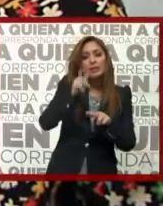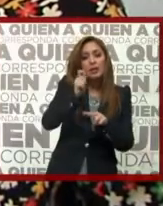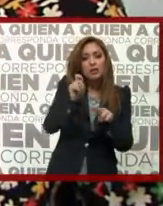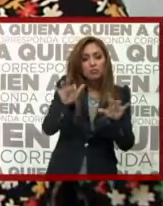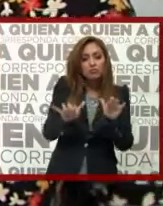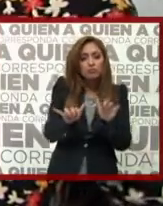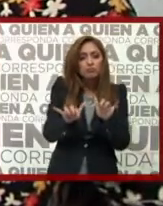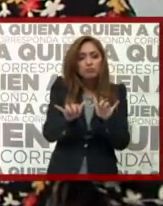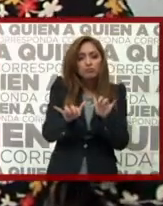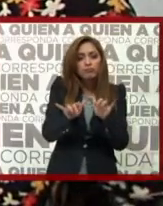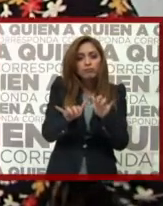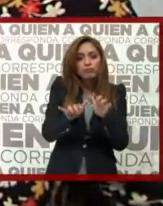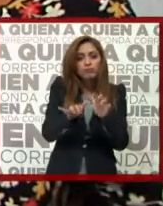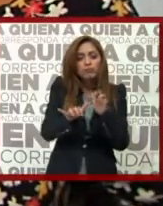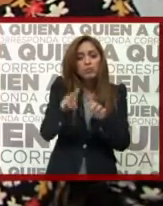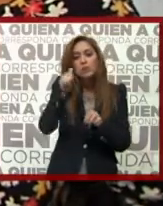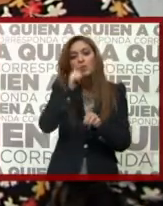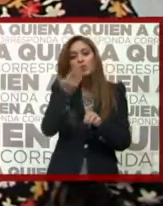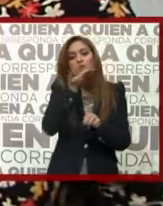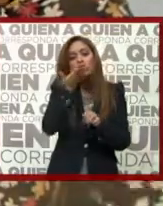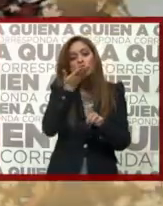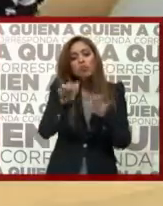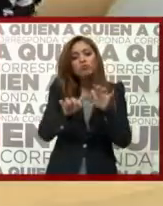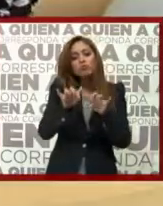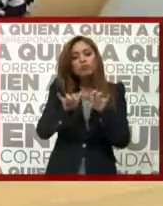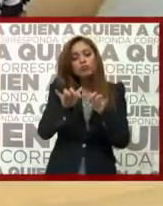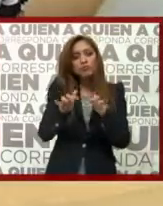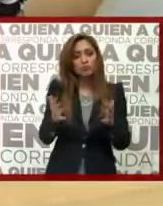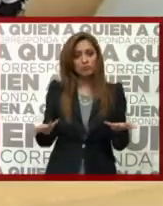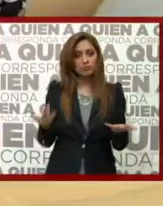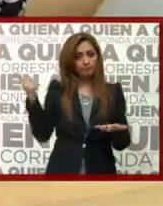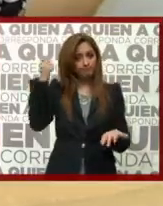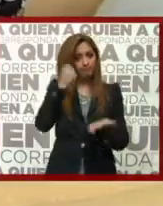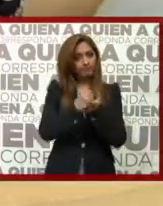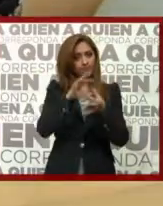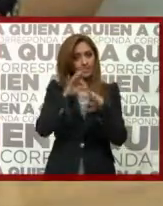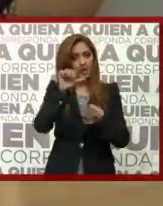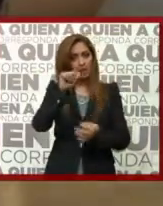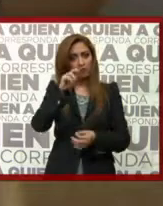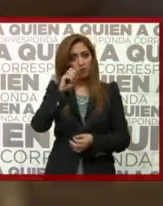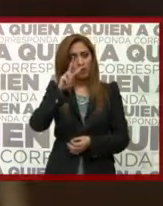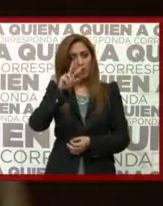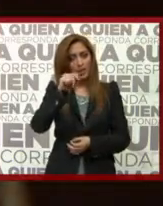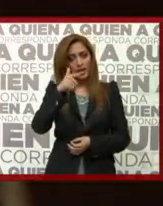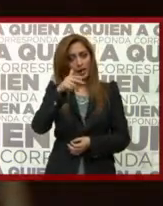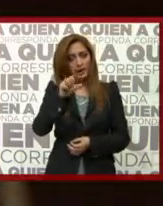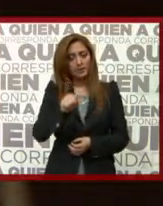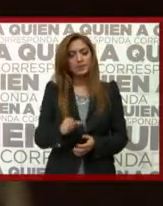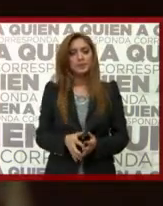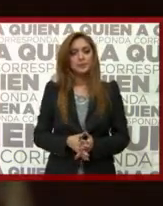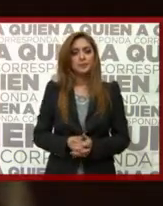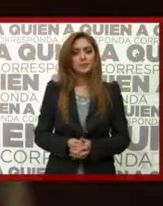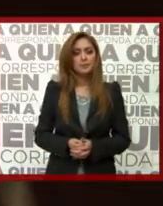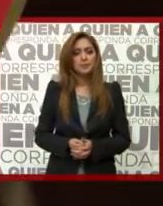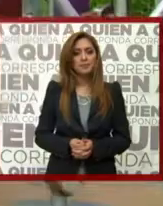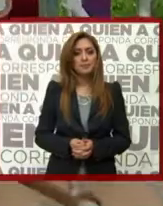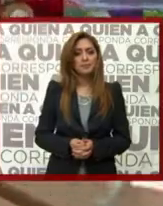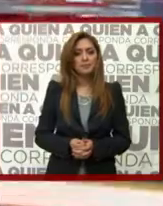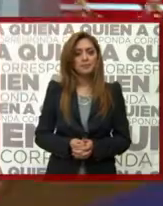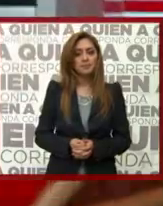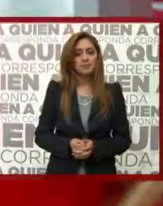computadora. Siempre estuvo tecleando, siempre estuvo escribiendo. Para Quien Corresponda, reportó Alfonso Vargas Torres.